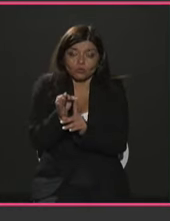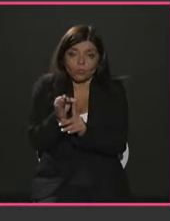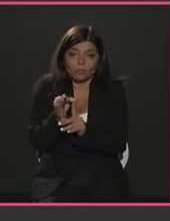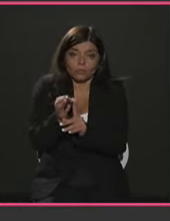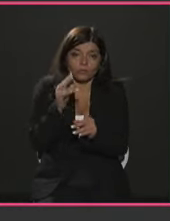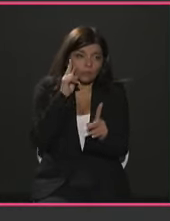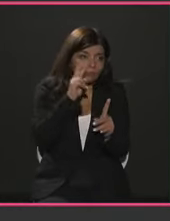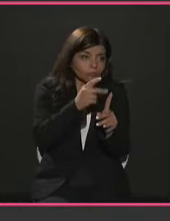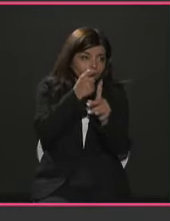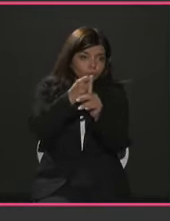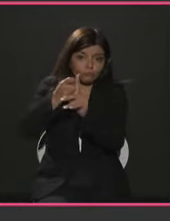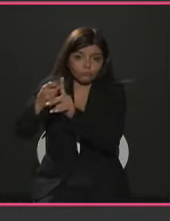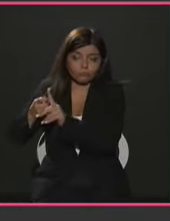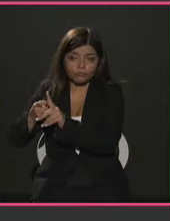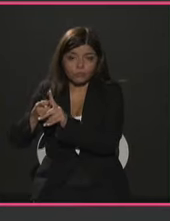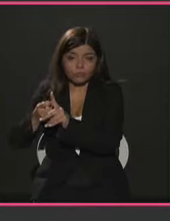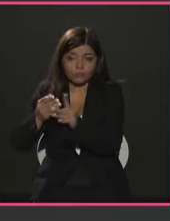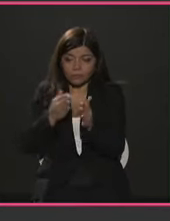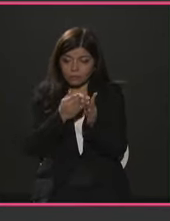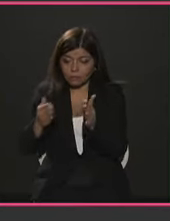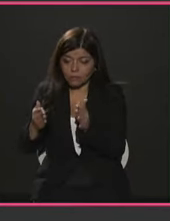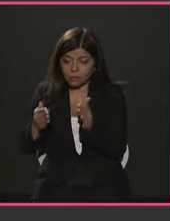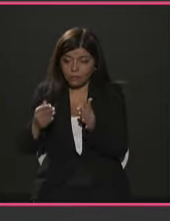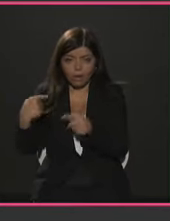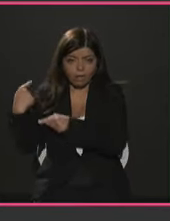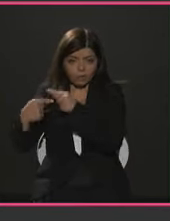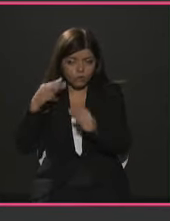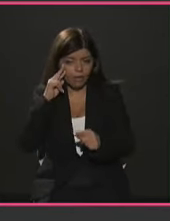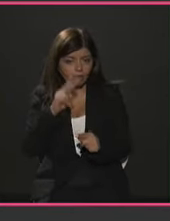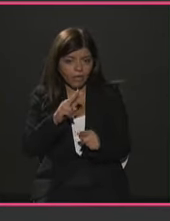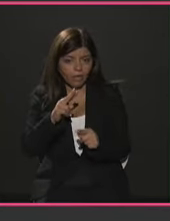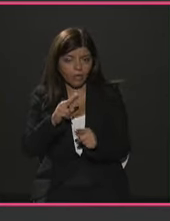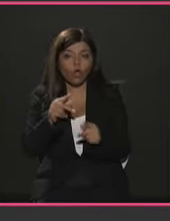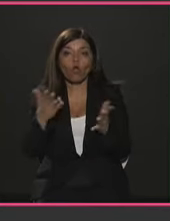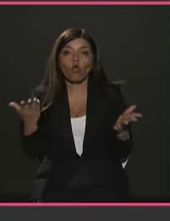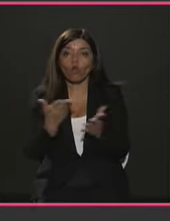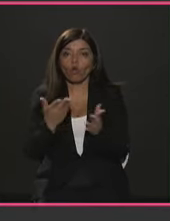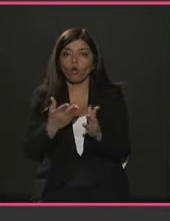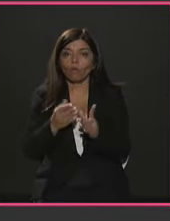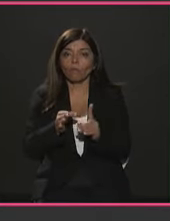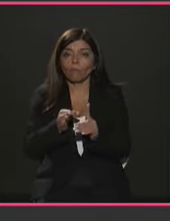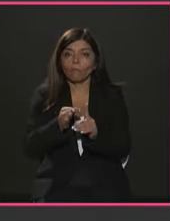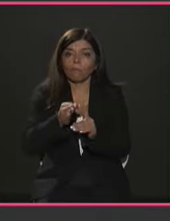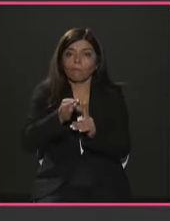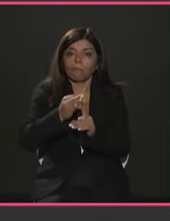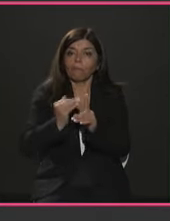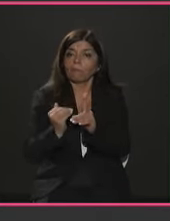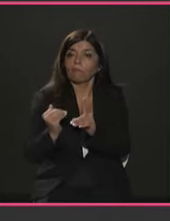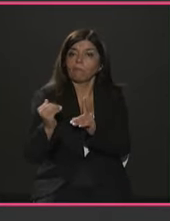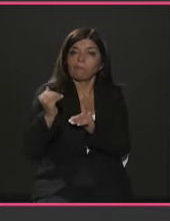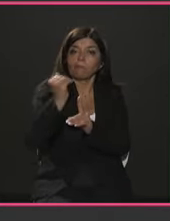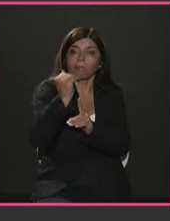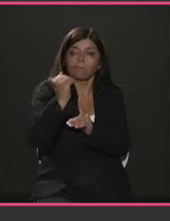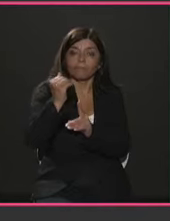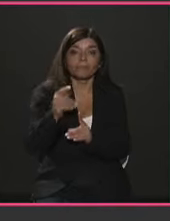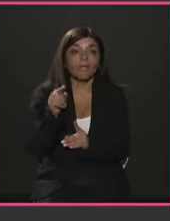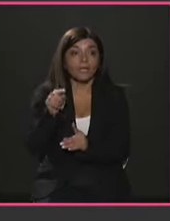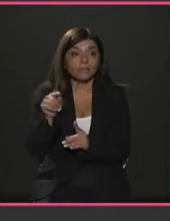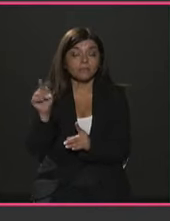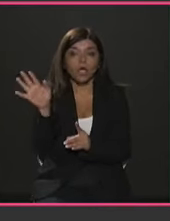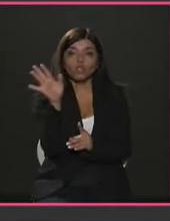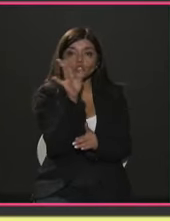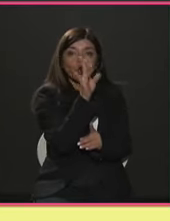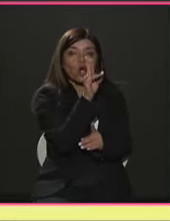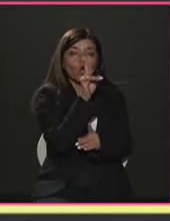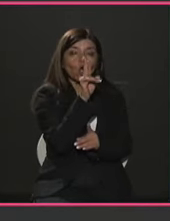meses y cómo se comp se compara con la la temperatura histórica y podemos ver cómo la temperatura está subiendo ese color